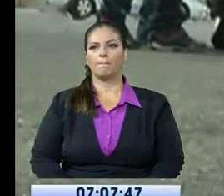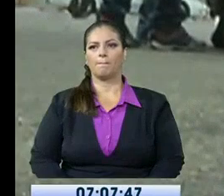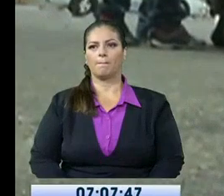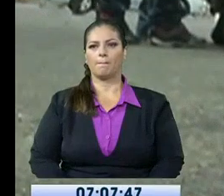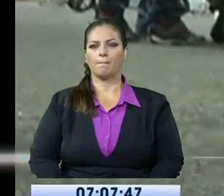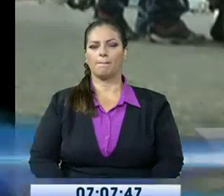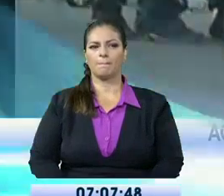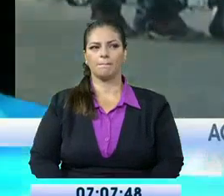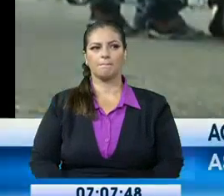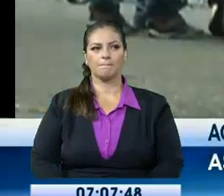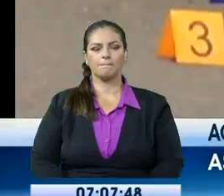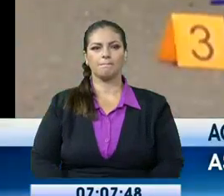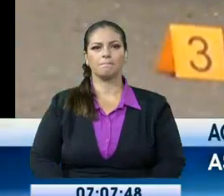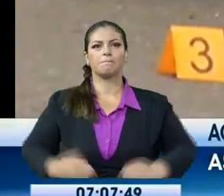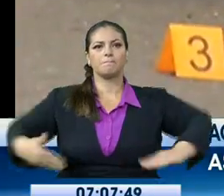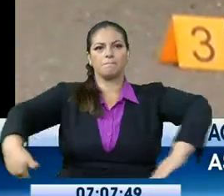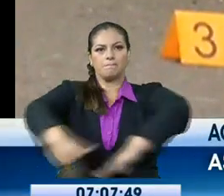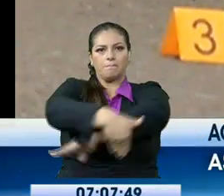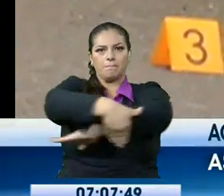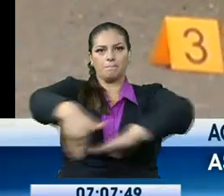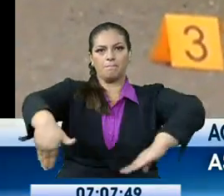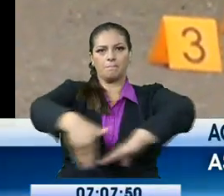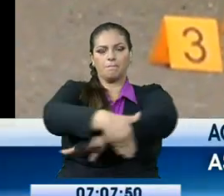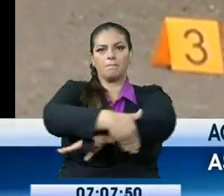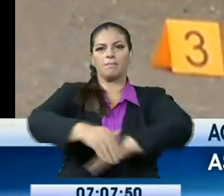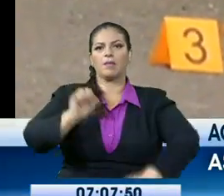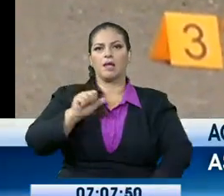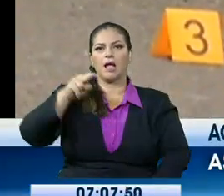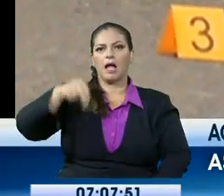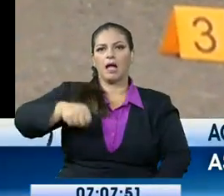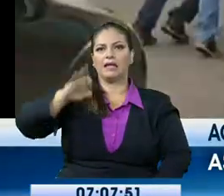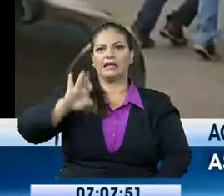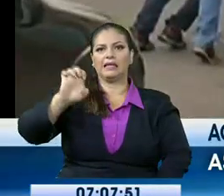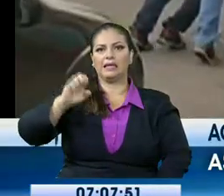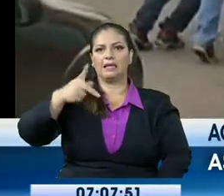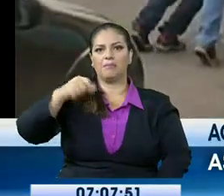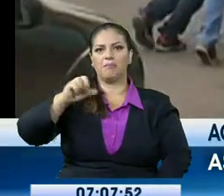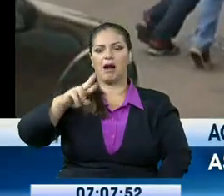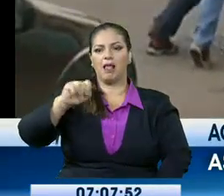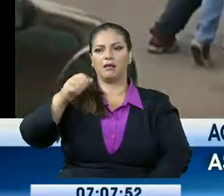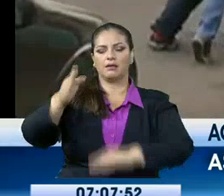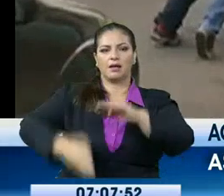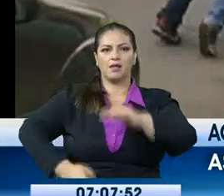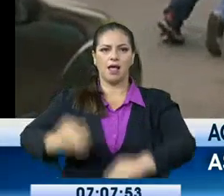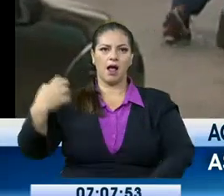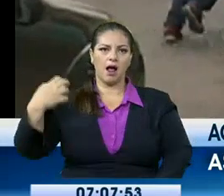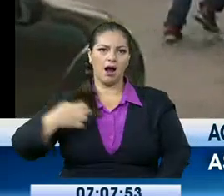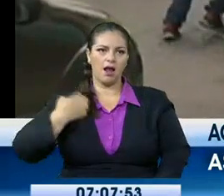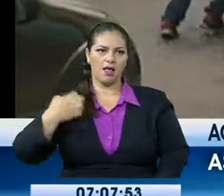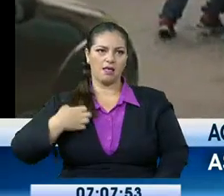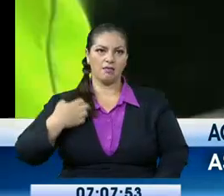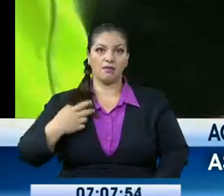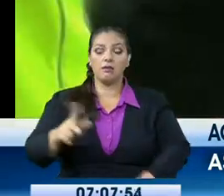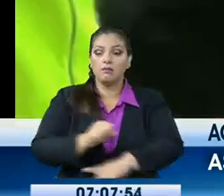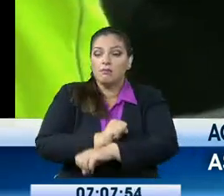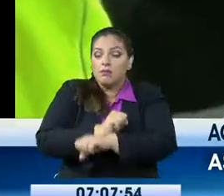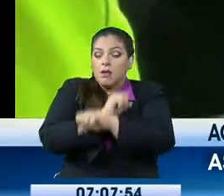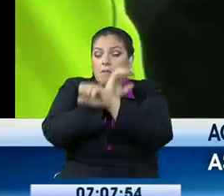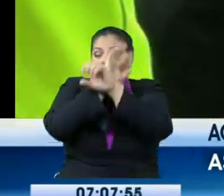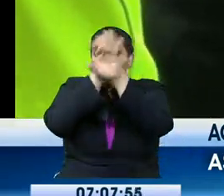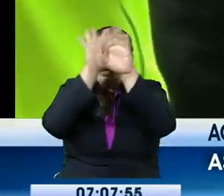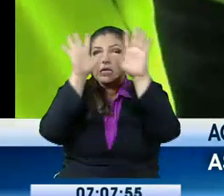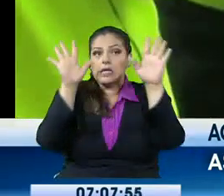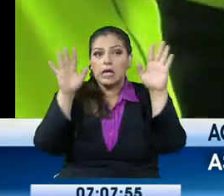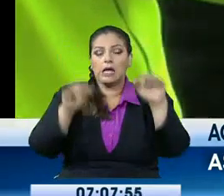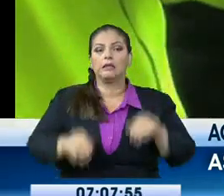Los disparos en las calles Antepara y Argentina sorprendieron a muchos, sobre todo porque se dio a plena luz del día. Pues, según